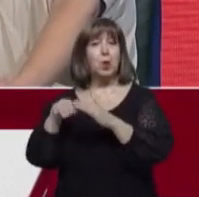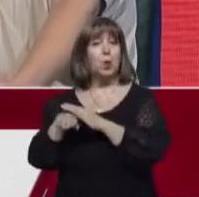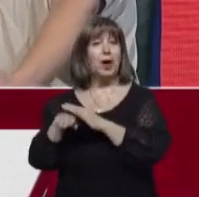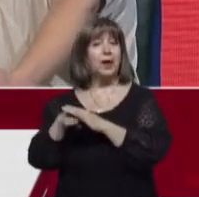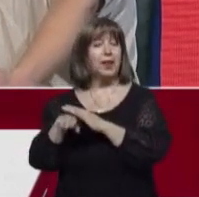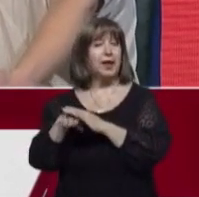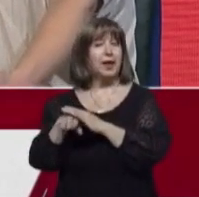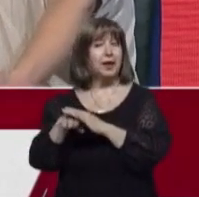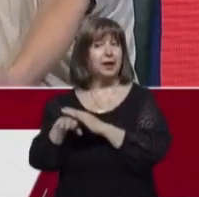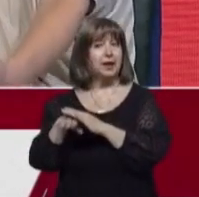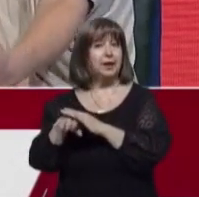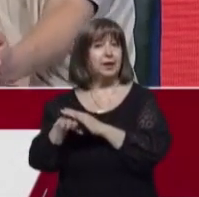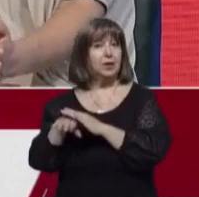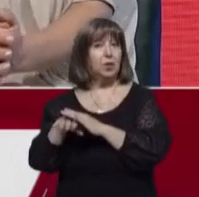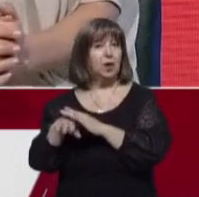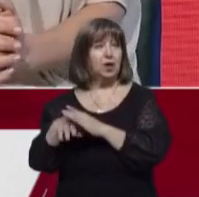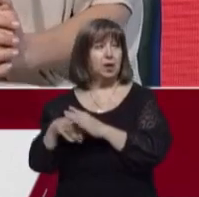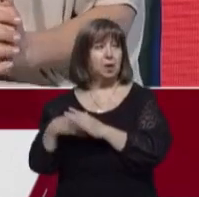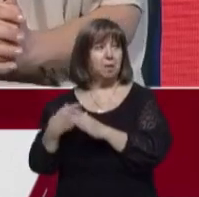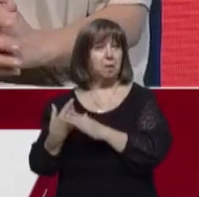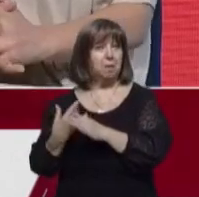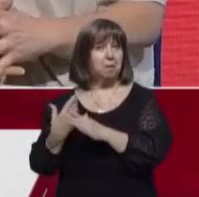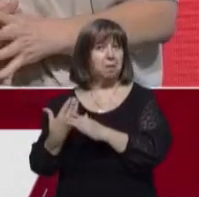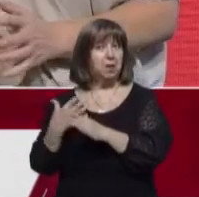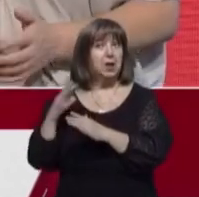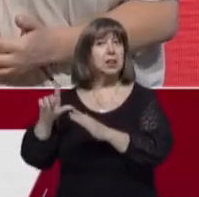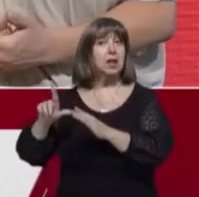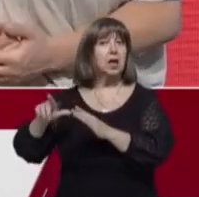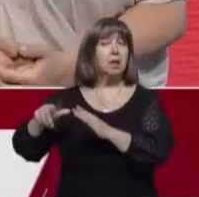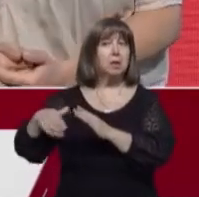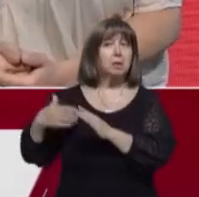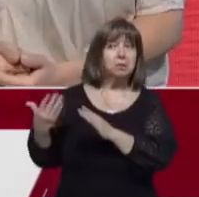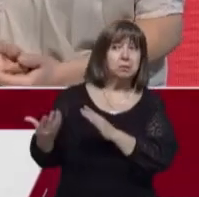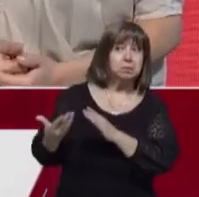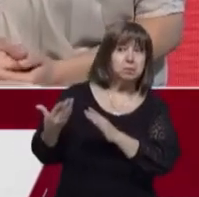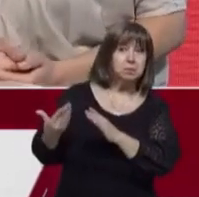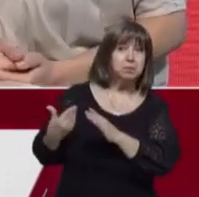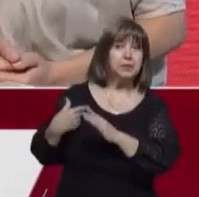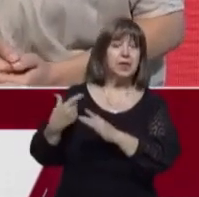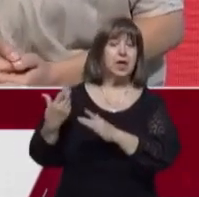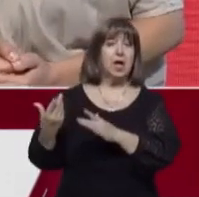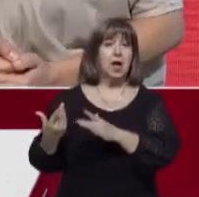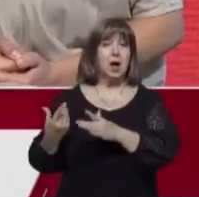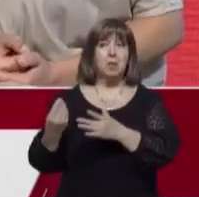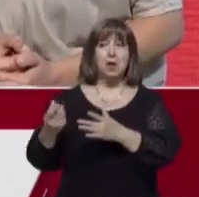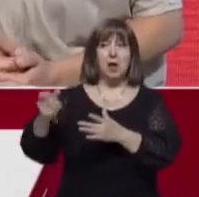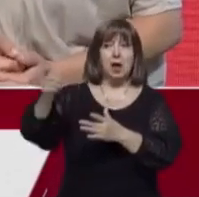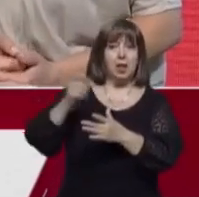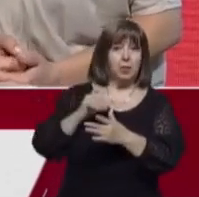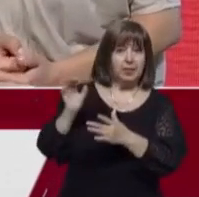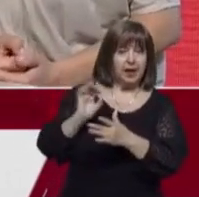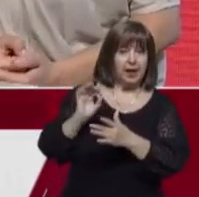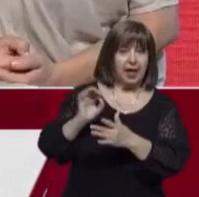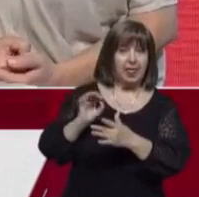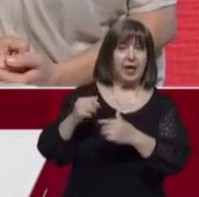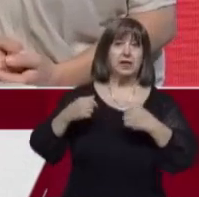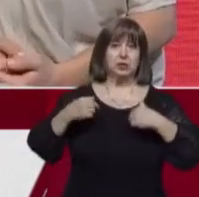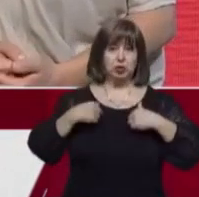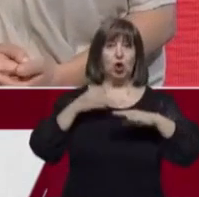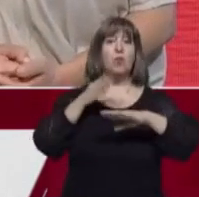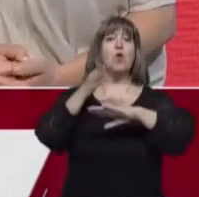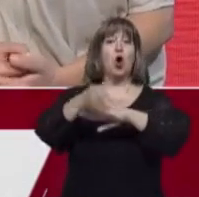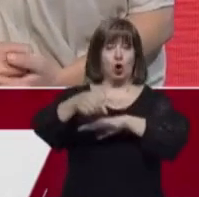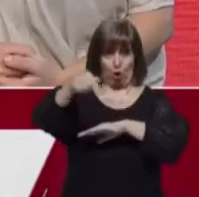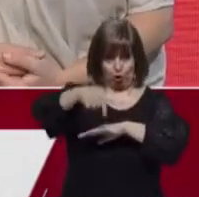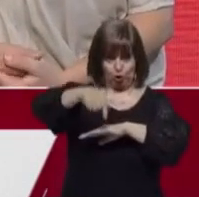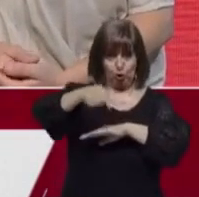personas buscaban otro tipo de patrocinio mucho más pesado de tener una respuesta, porque yo voy al INADI hoy, hago